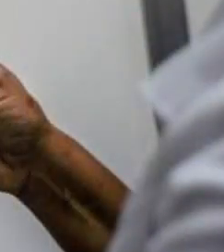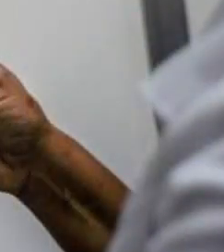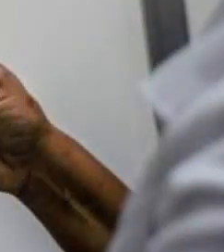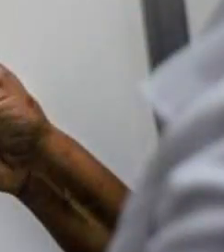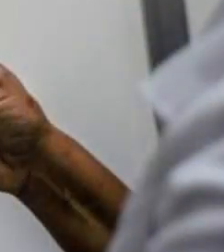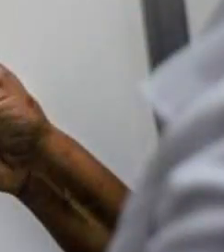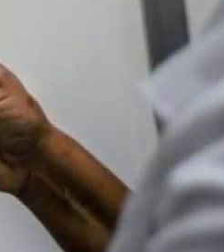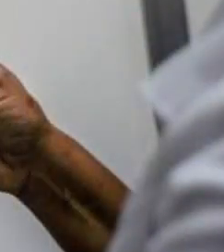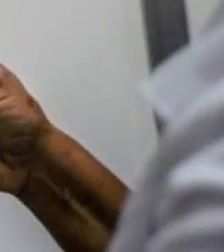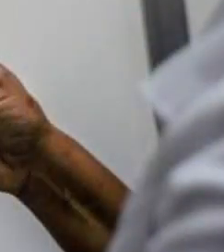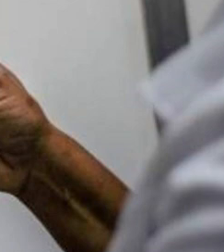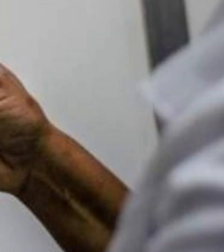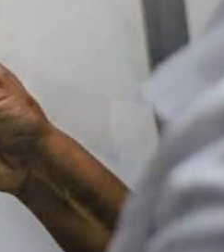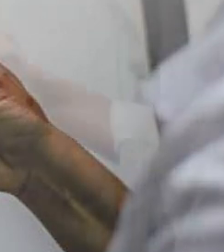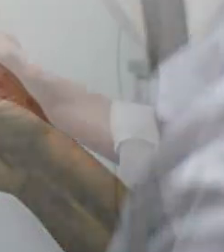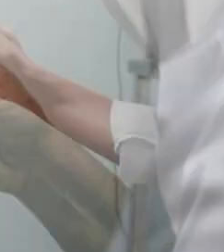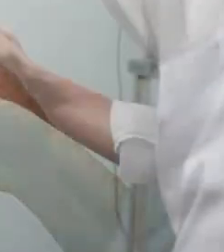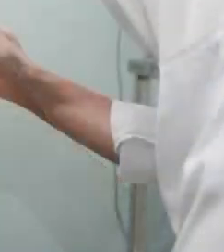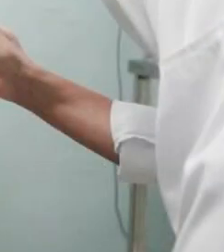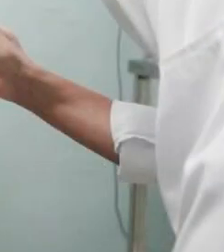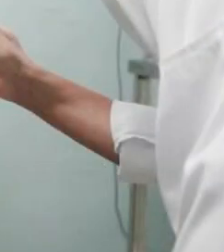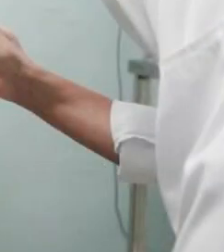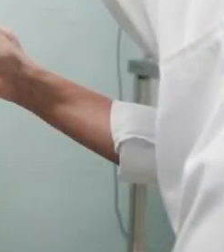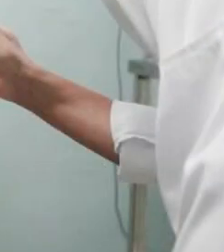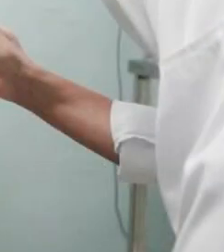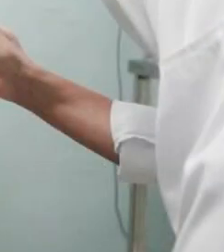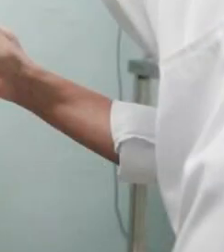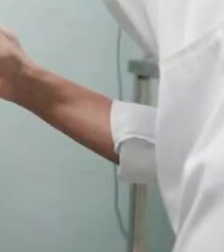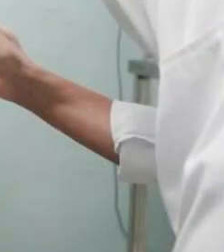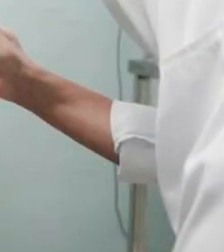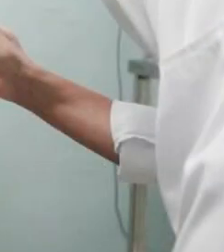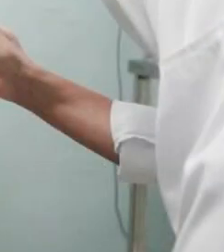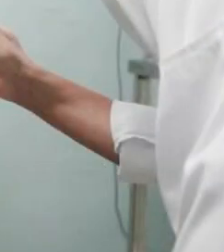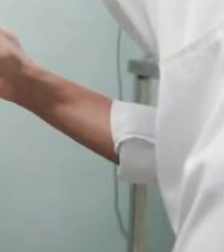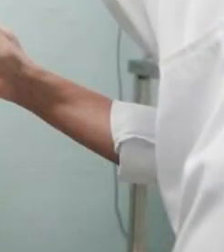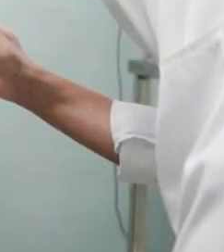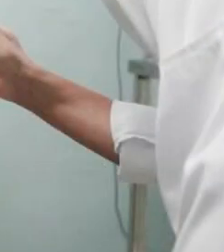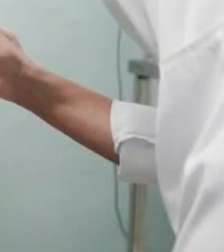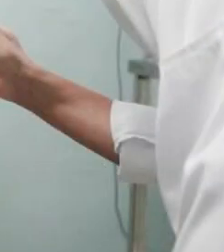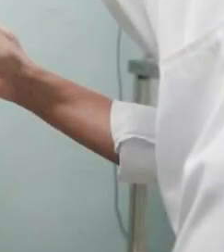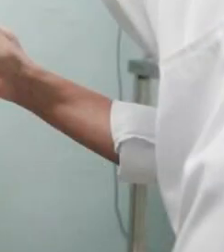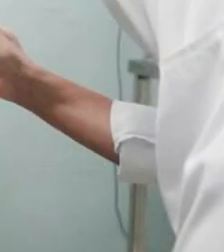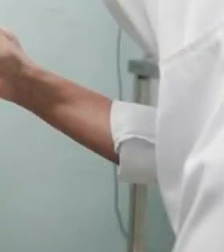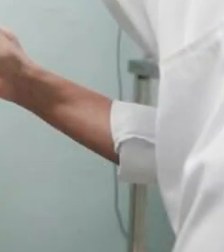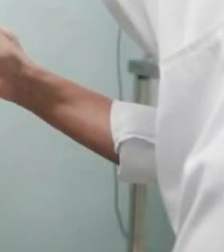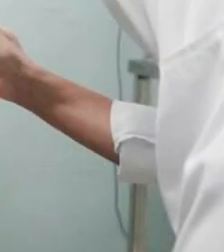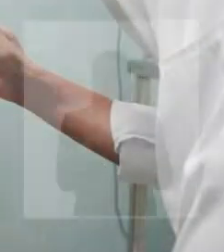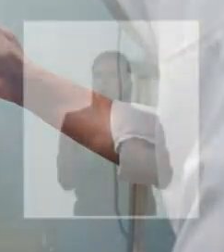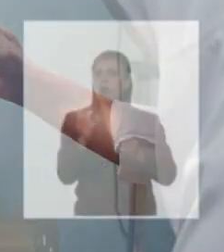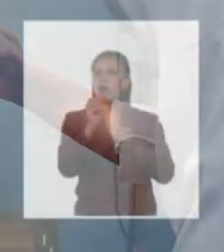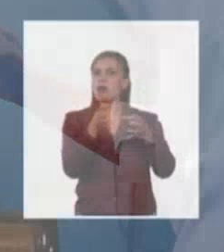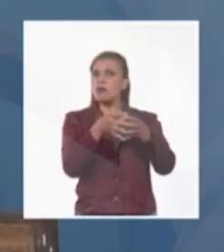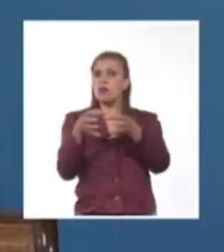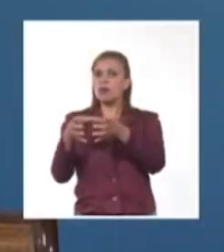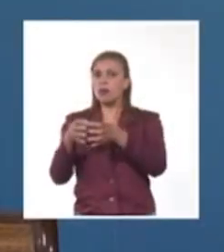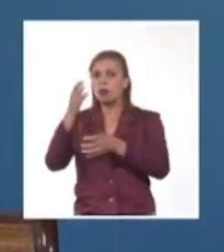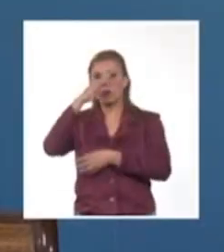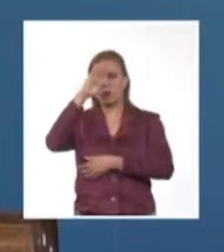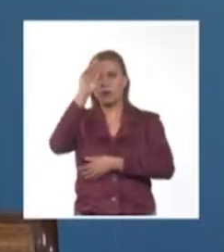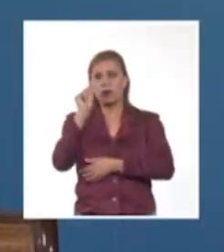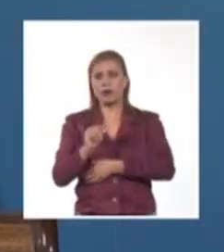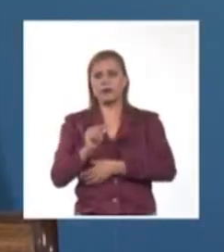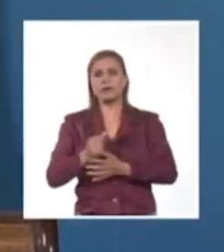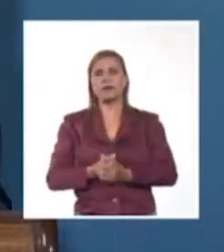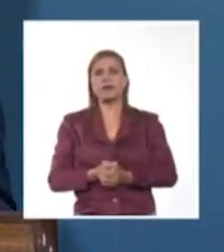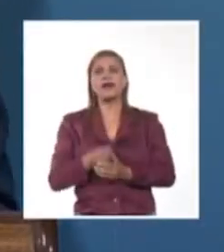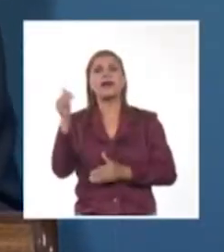en más de 50 países del planeta, han sido cubanas. La presencia médica